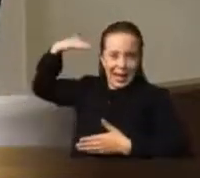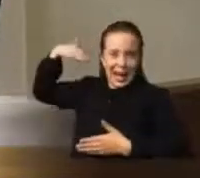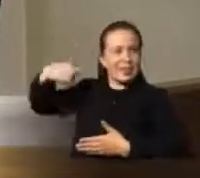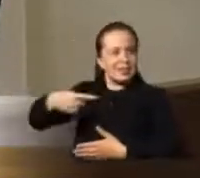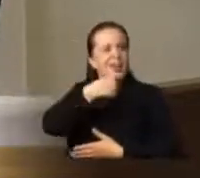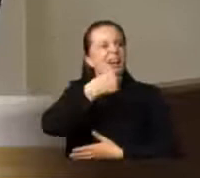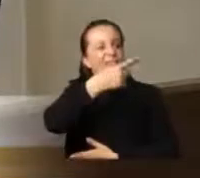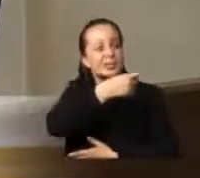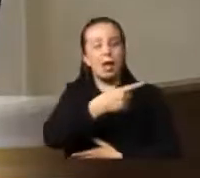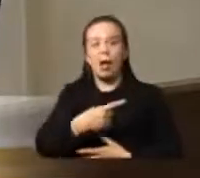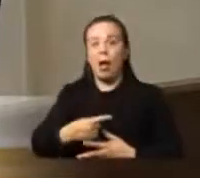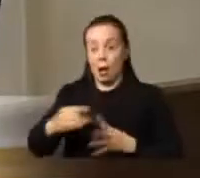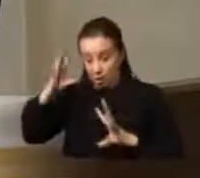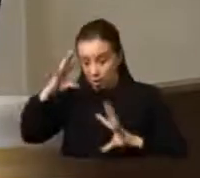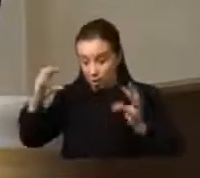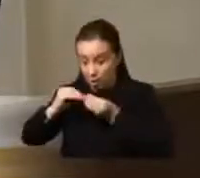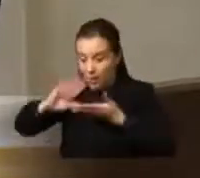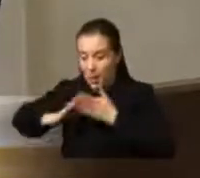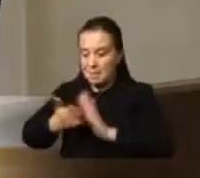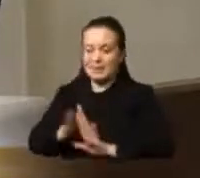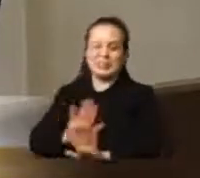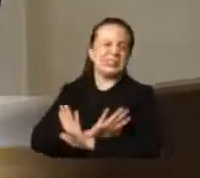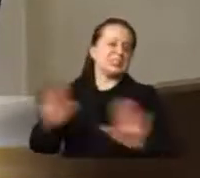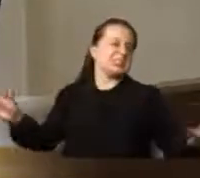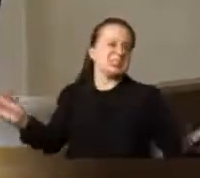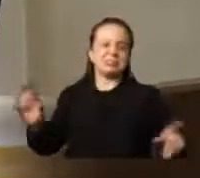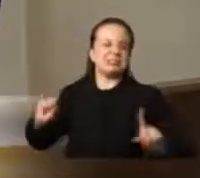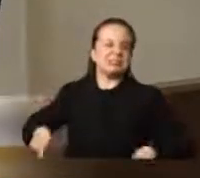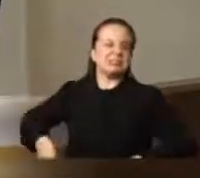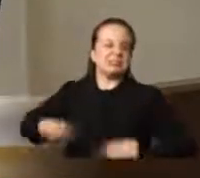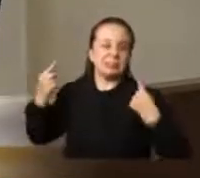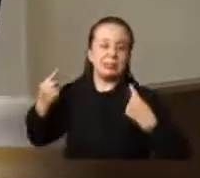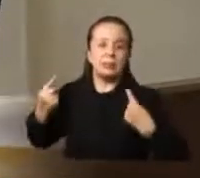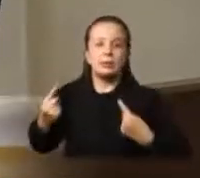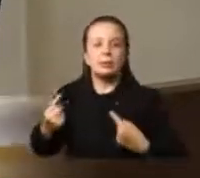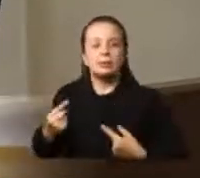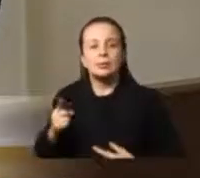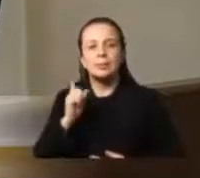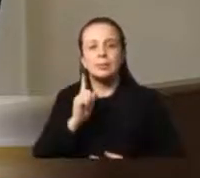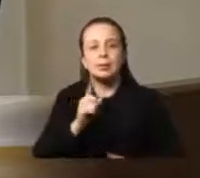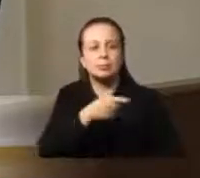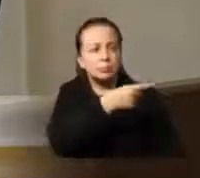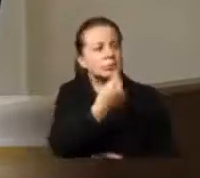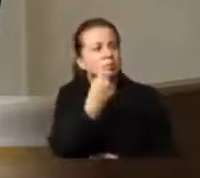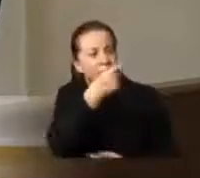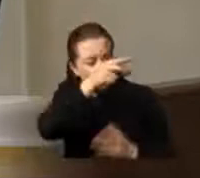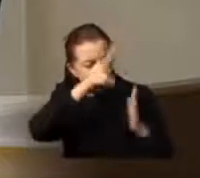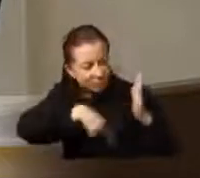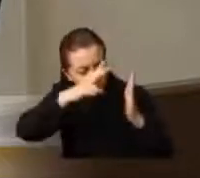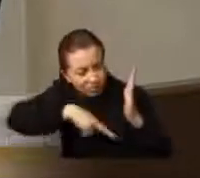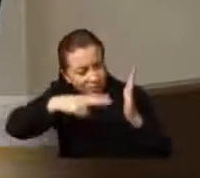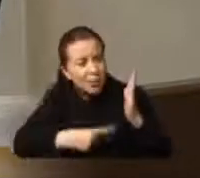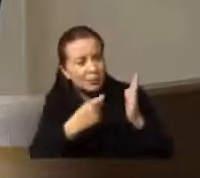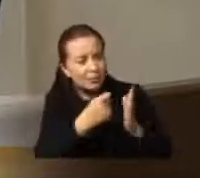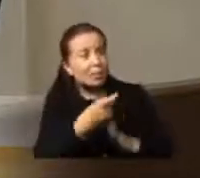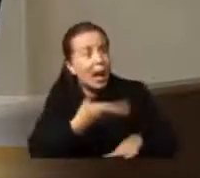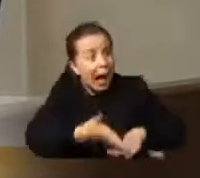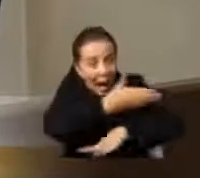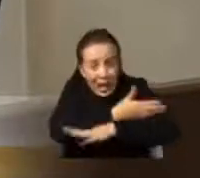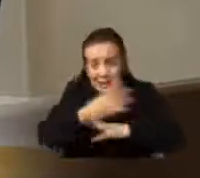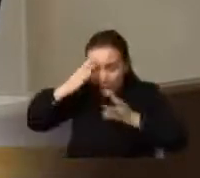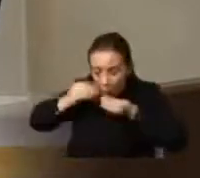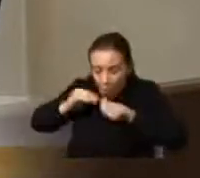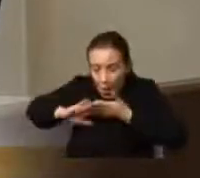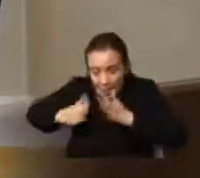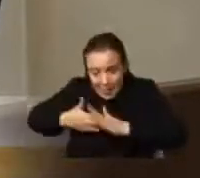enemigo del acuerdo de paz, no se han tomado el tiempo para leer lo que fue acordado en el marco